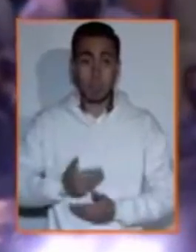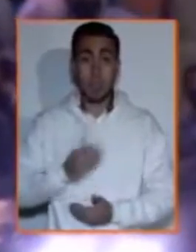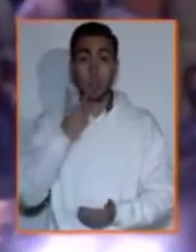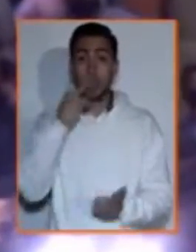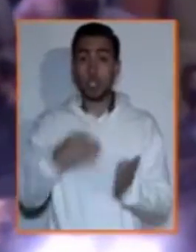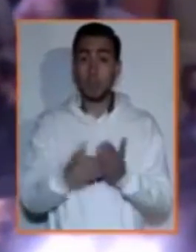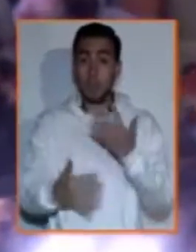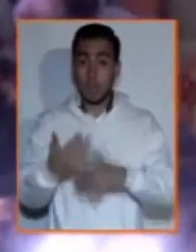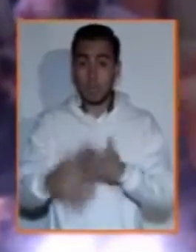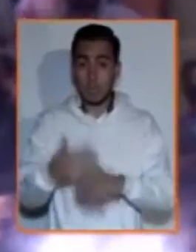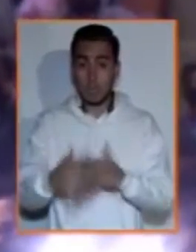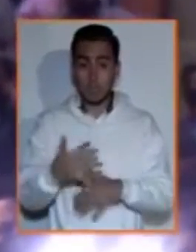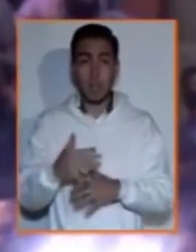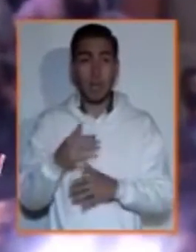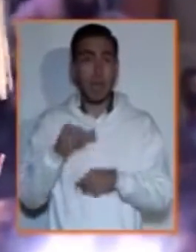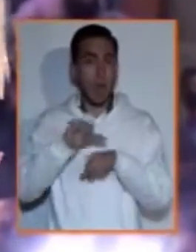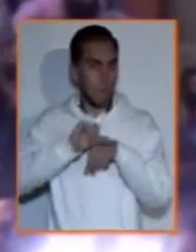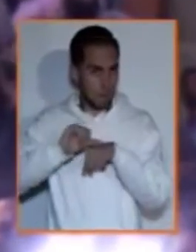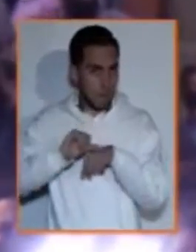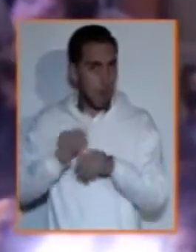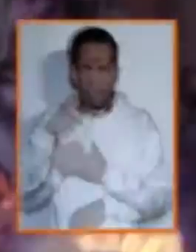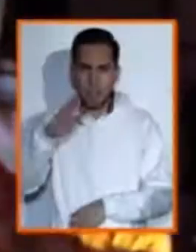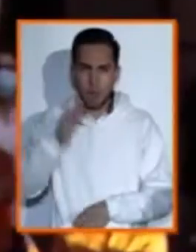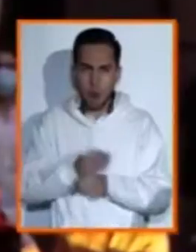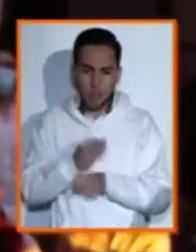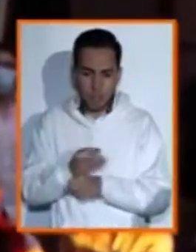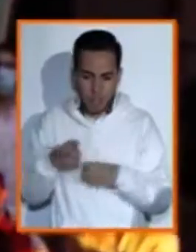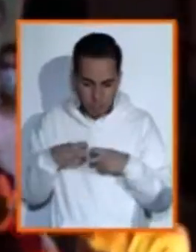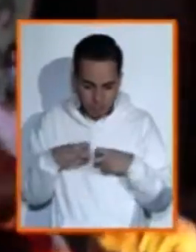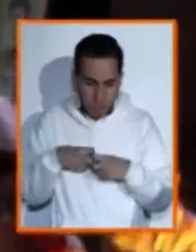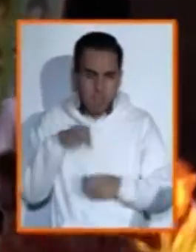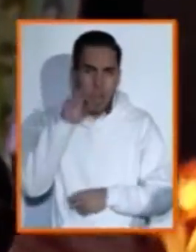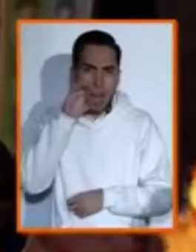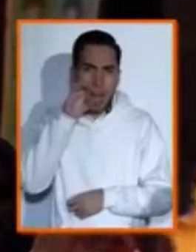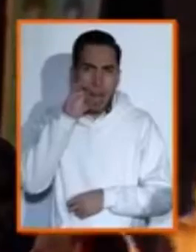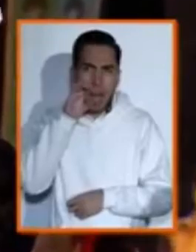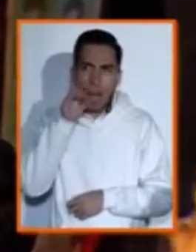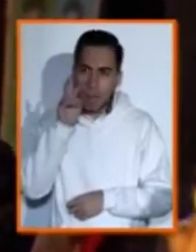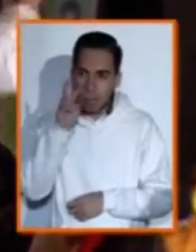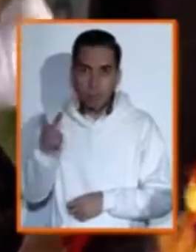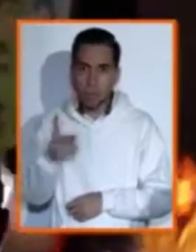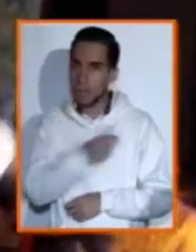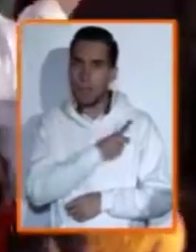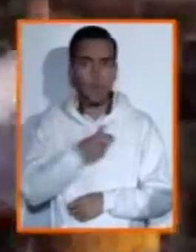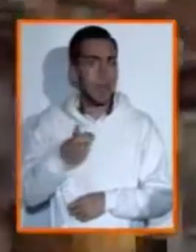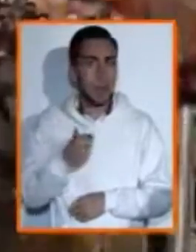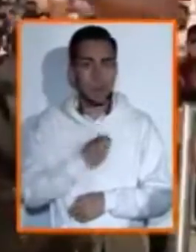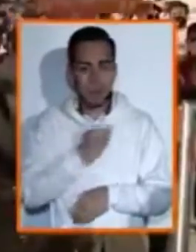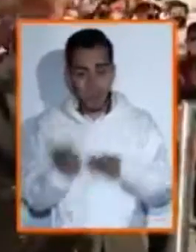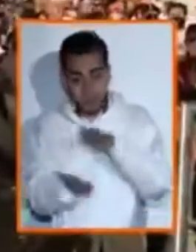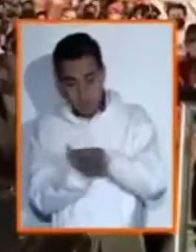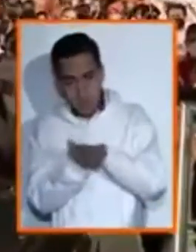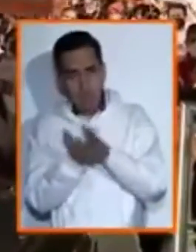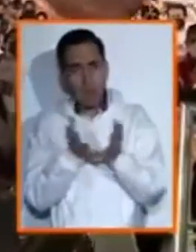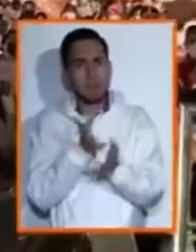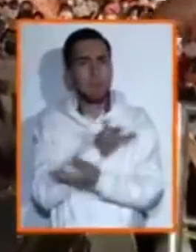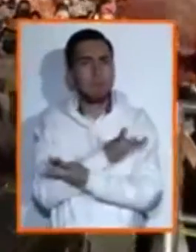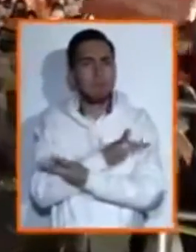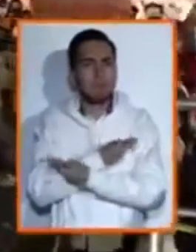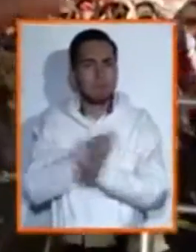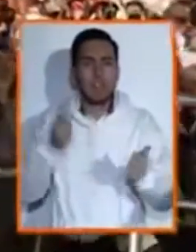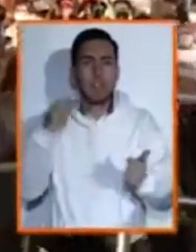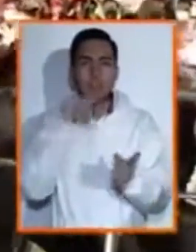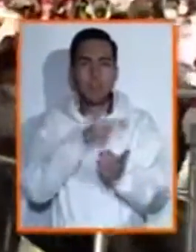las y los tapatíos la refundación seguirá marcando historia por su parte eloy candidato masista señaló que llega a la campaña con humildad y a trabajar